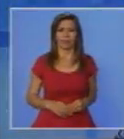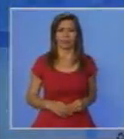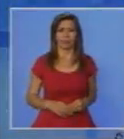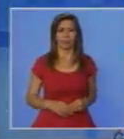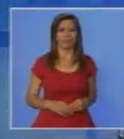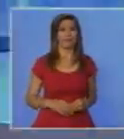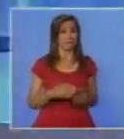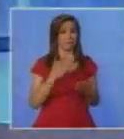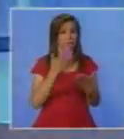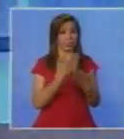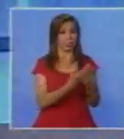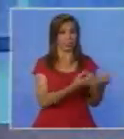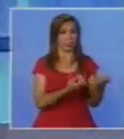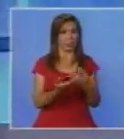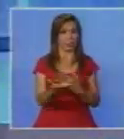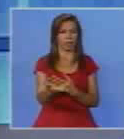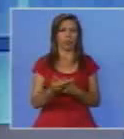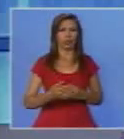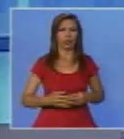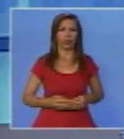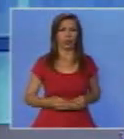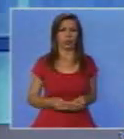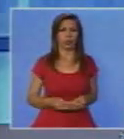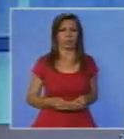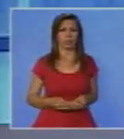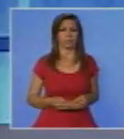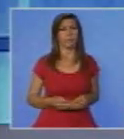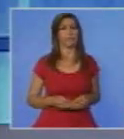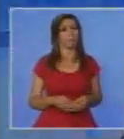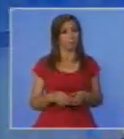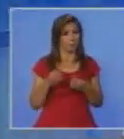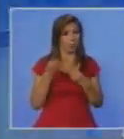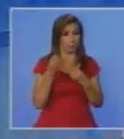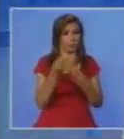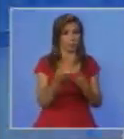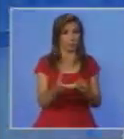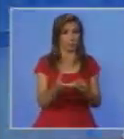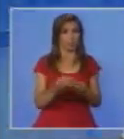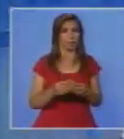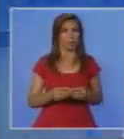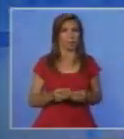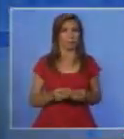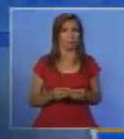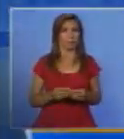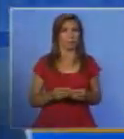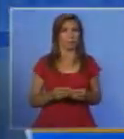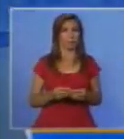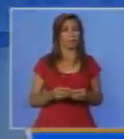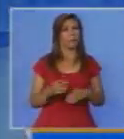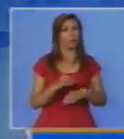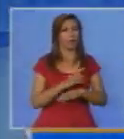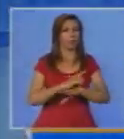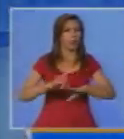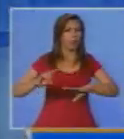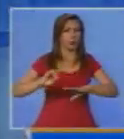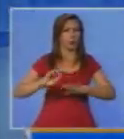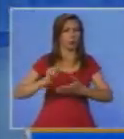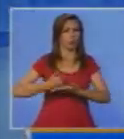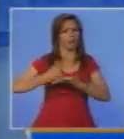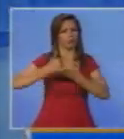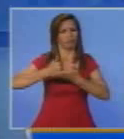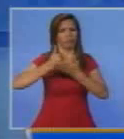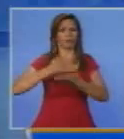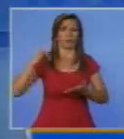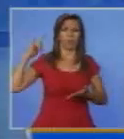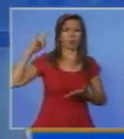Buenas tardes para ti también. Muchísimas gracias por la información. Y les cuento además que la Dirección de Aviación Civil se apresta a dar su